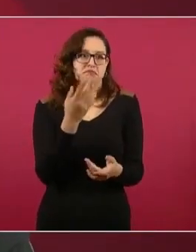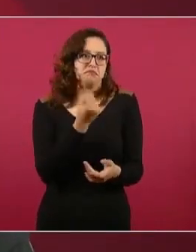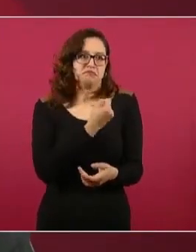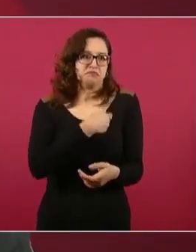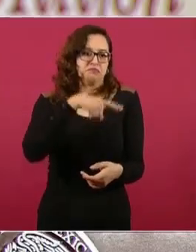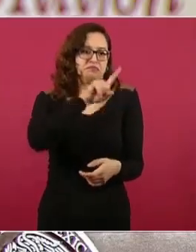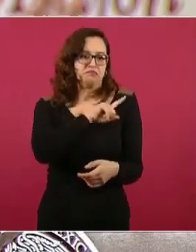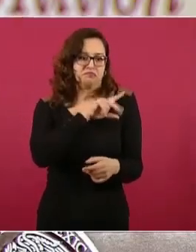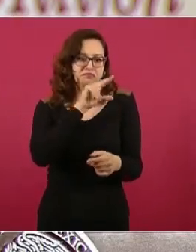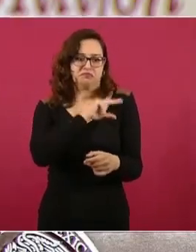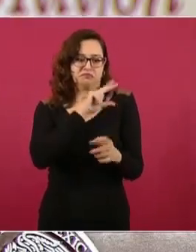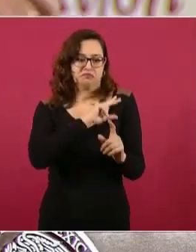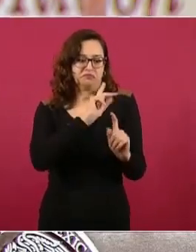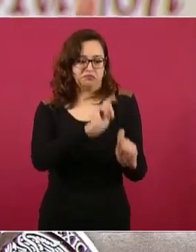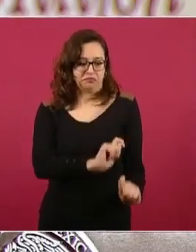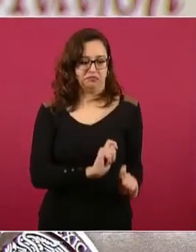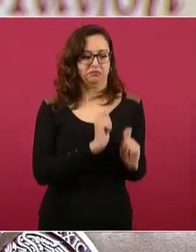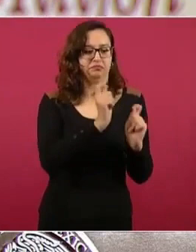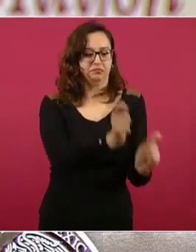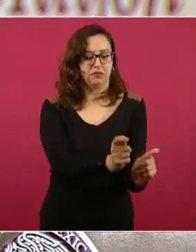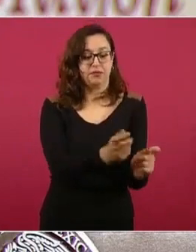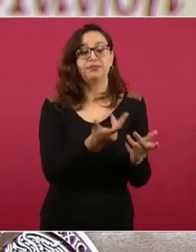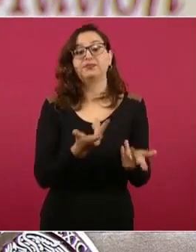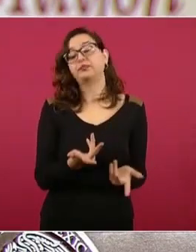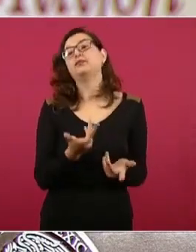expresión mexicana del modelo que fue impuesto por estos